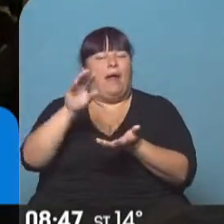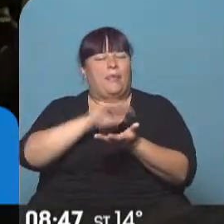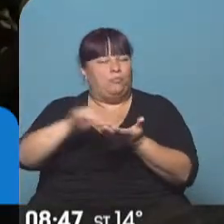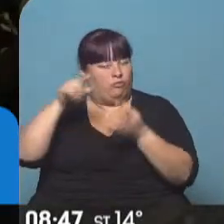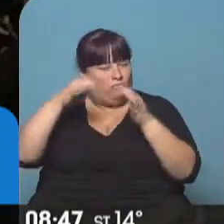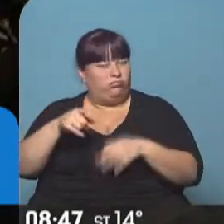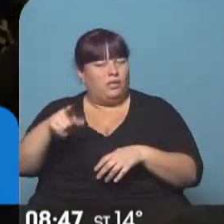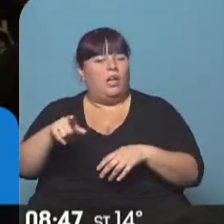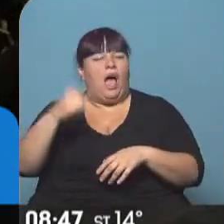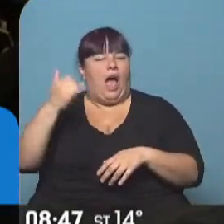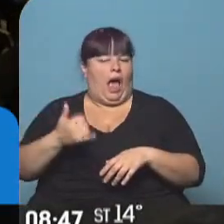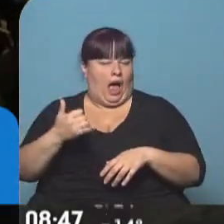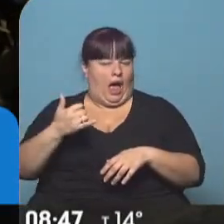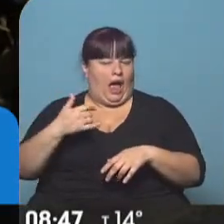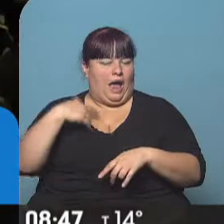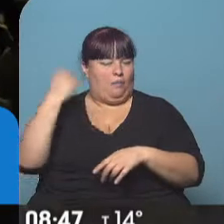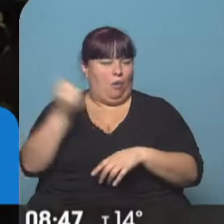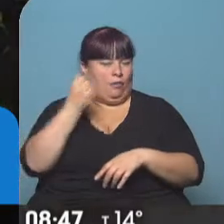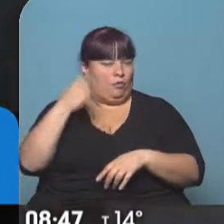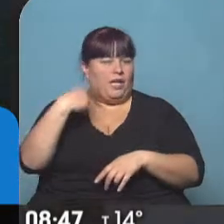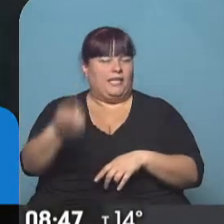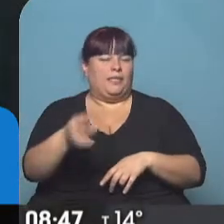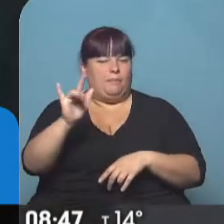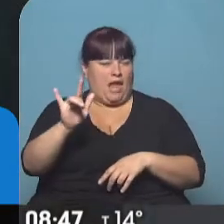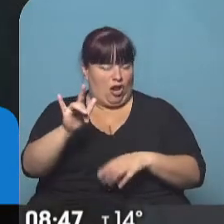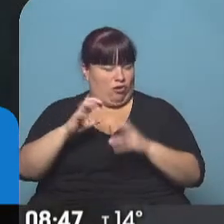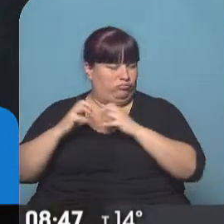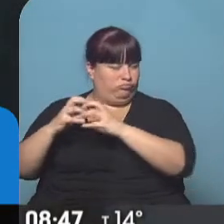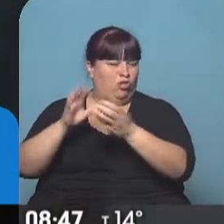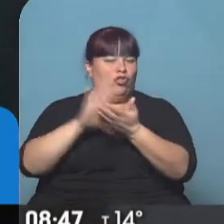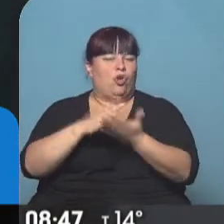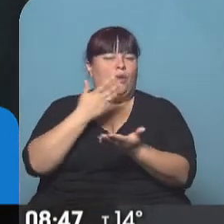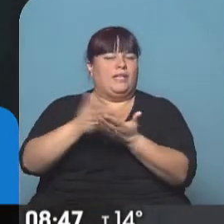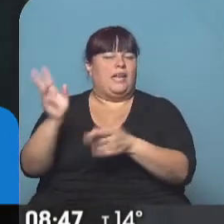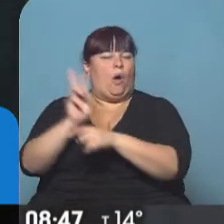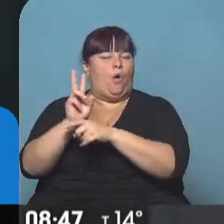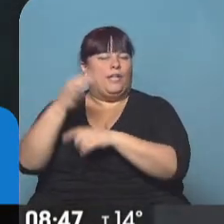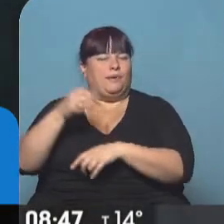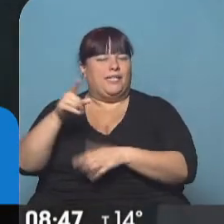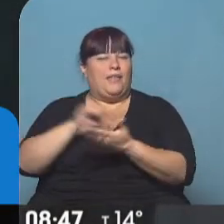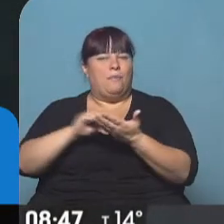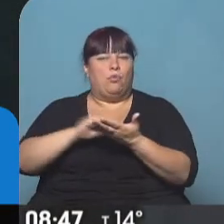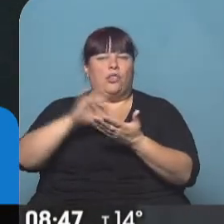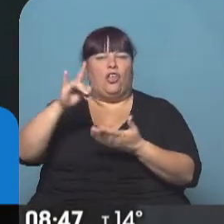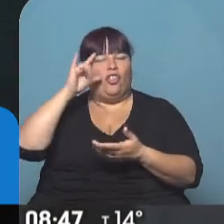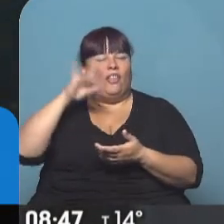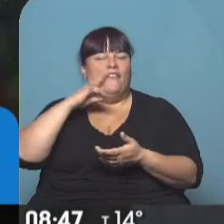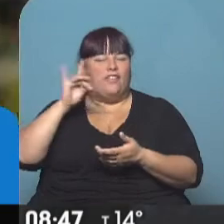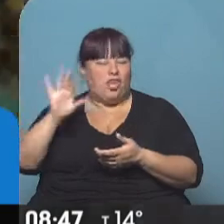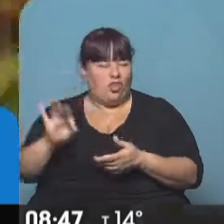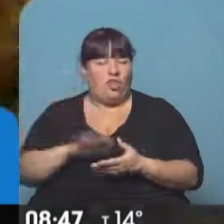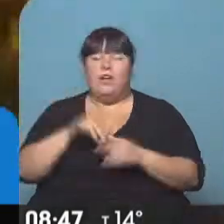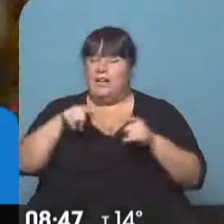particular tiene un evento trascendente el próximo miércoles con el tema del desafuero de el diputado de vido y